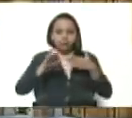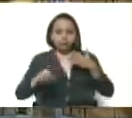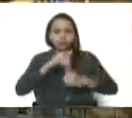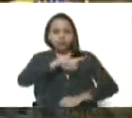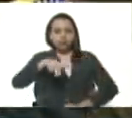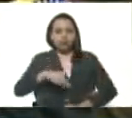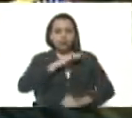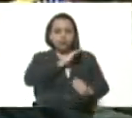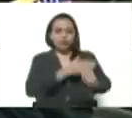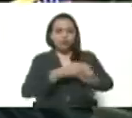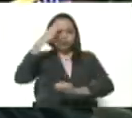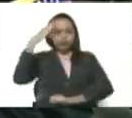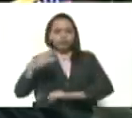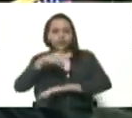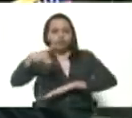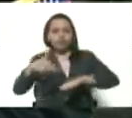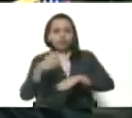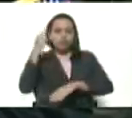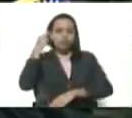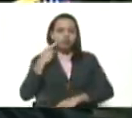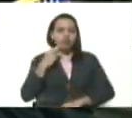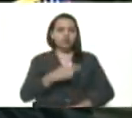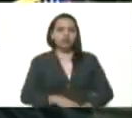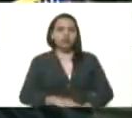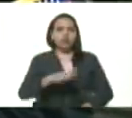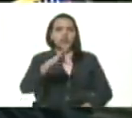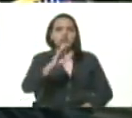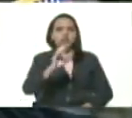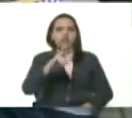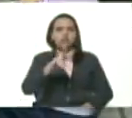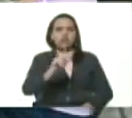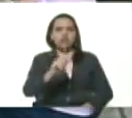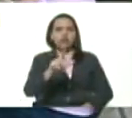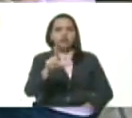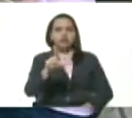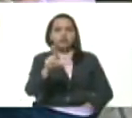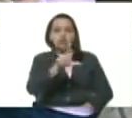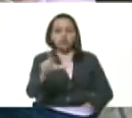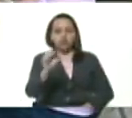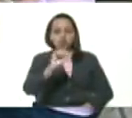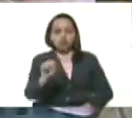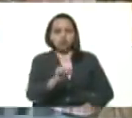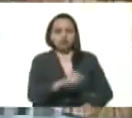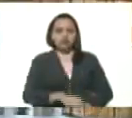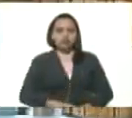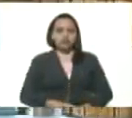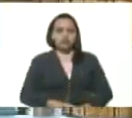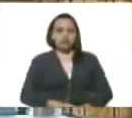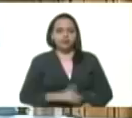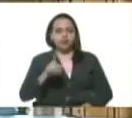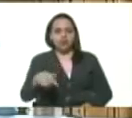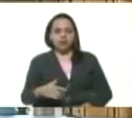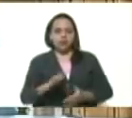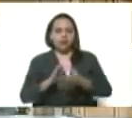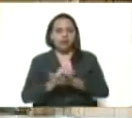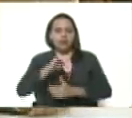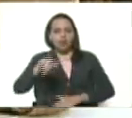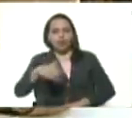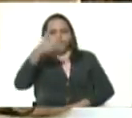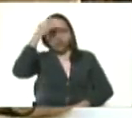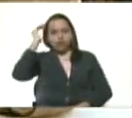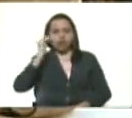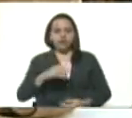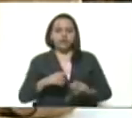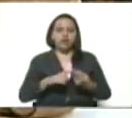Fuerza Armada Nacional Bolivariana, Remigio Ceballos, compañero Jorge Rodrigo, Néstor Reverol, Carlos